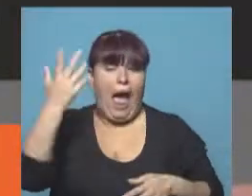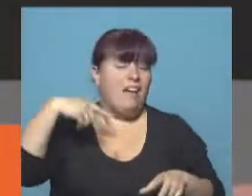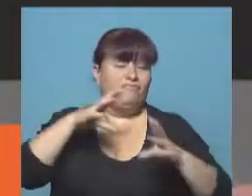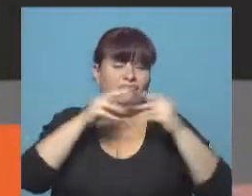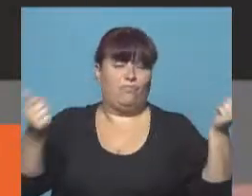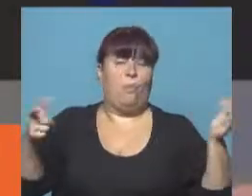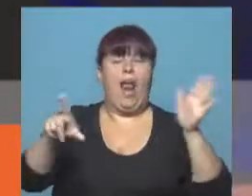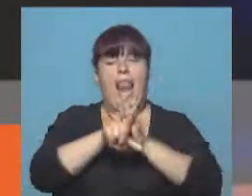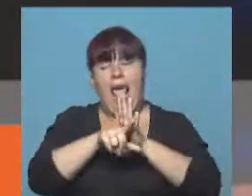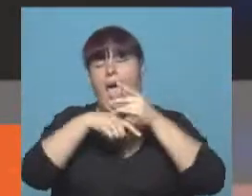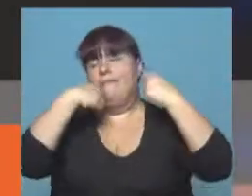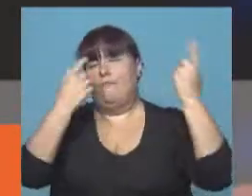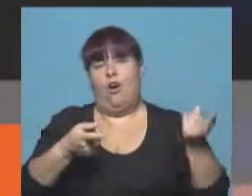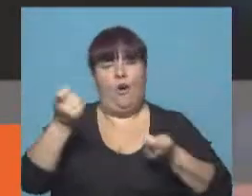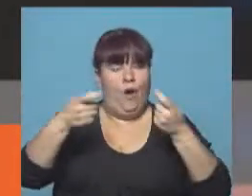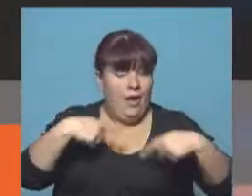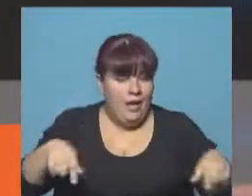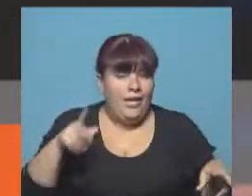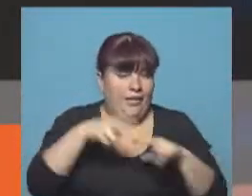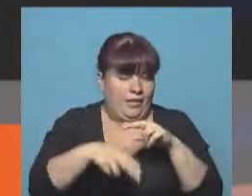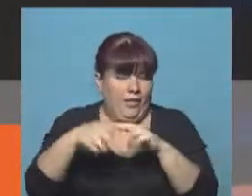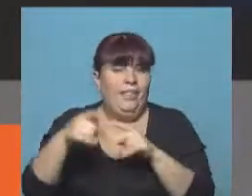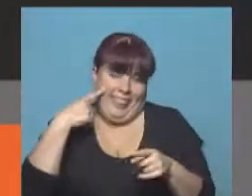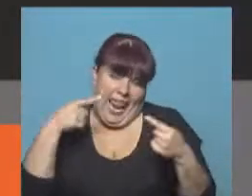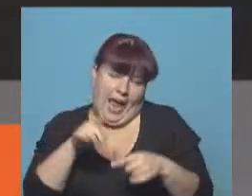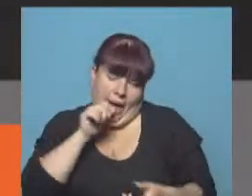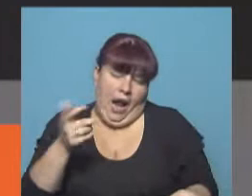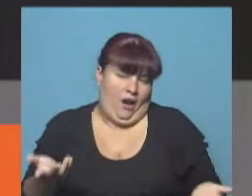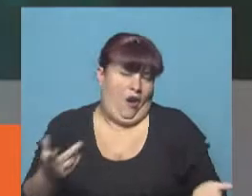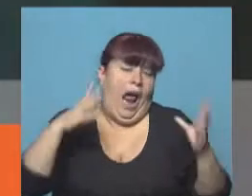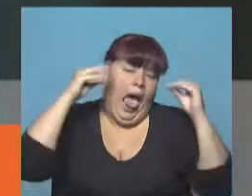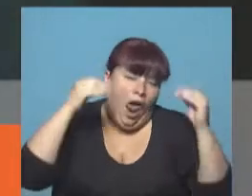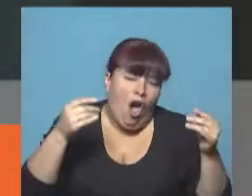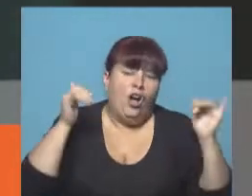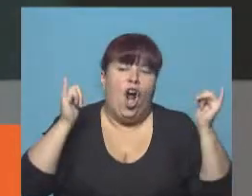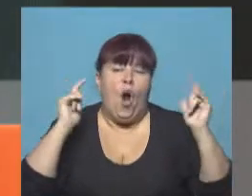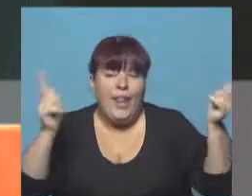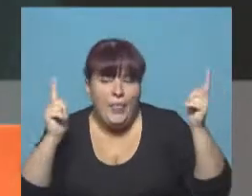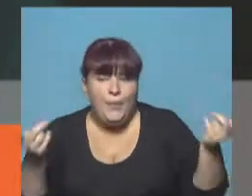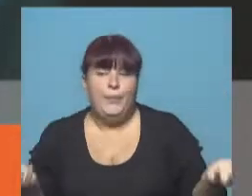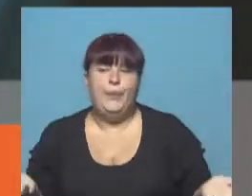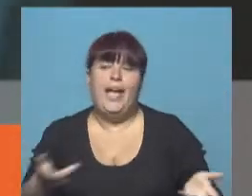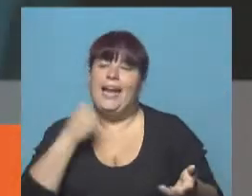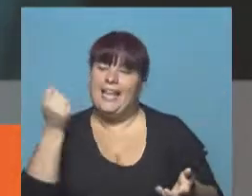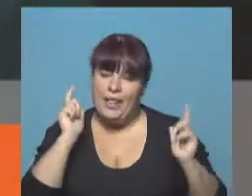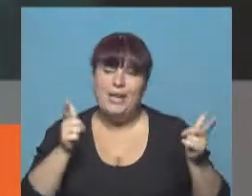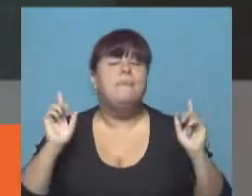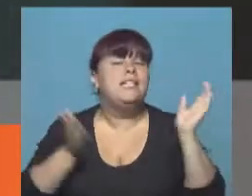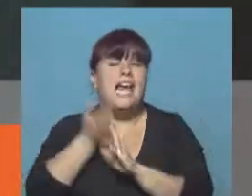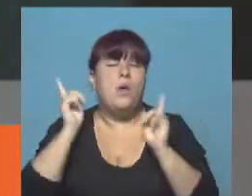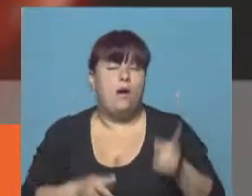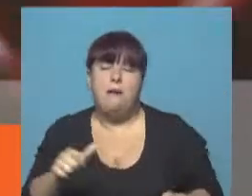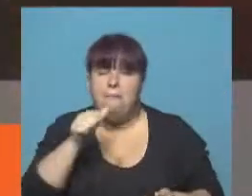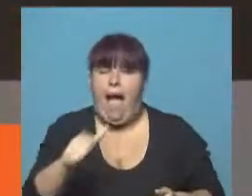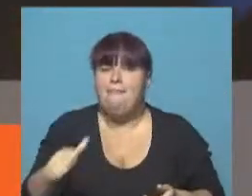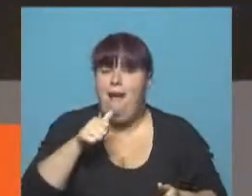perdido por legislación, post-Cromañón, etcétera, tiene que ver con el alcohol, porque es la noche y los chicos se divierten y quieren pero hoy salen divertirse. igual. Están chupando cada